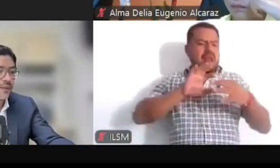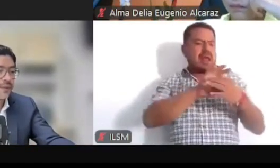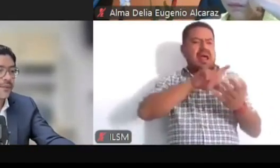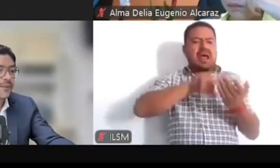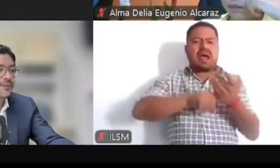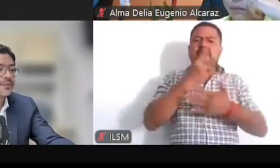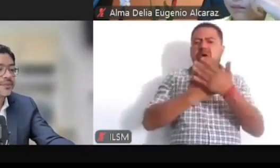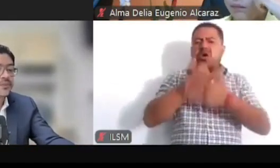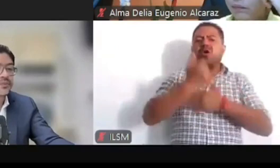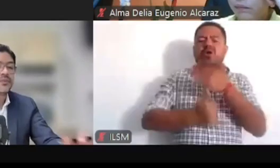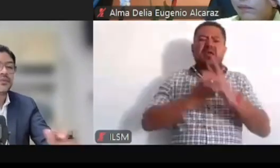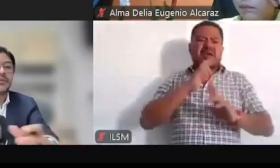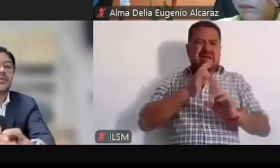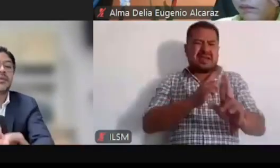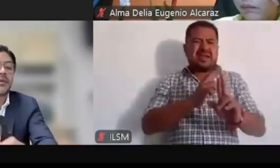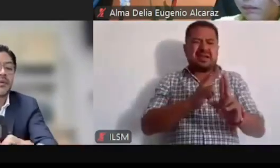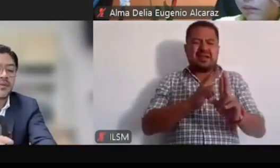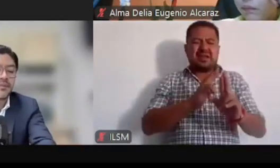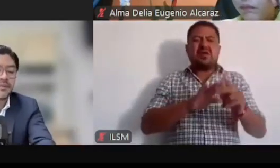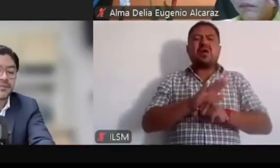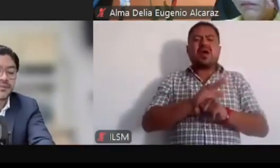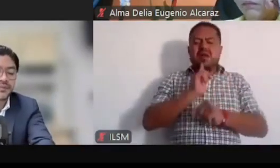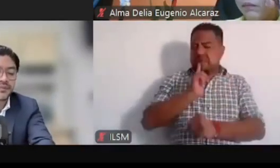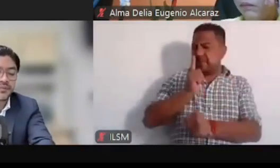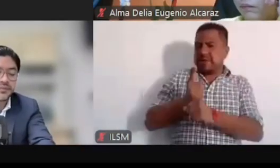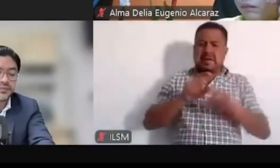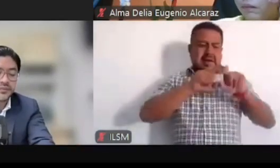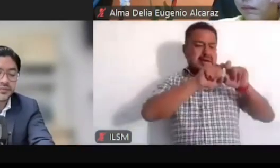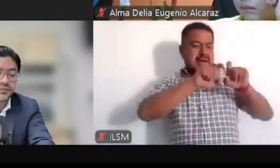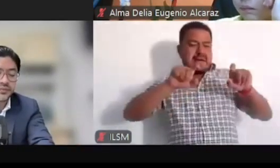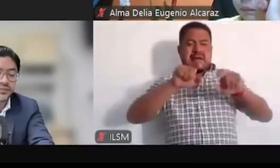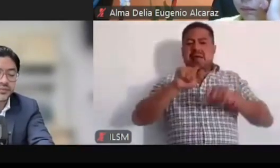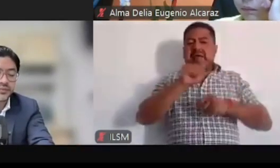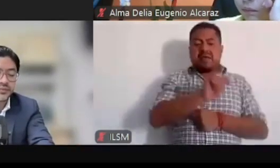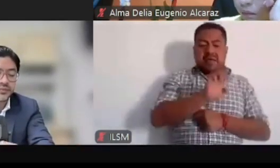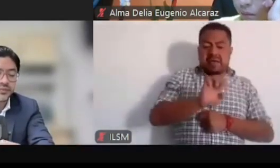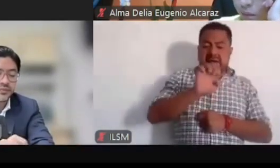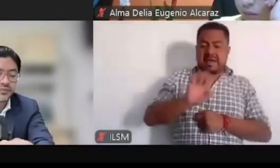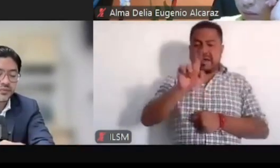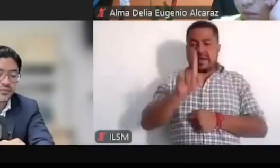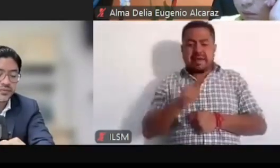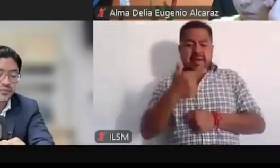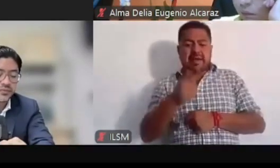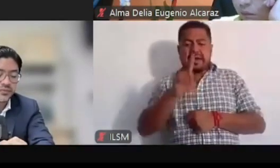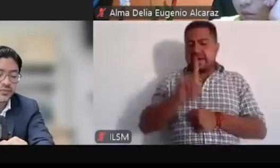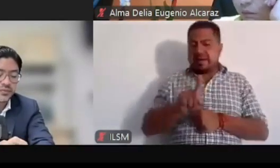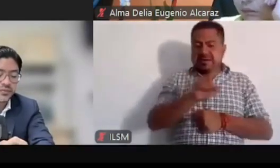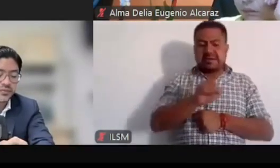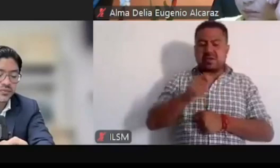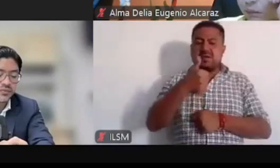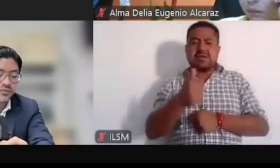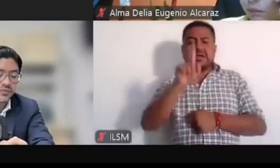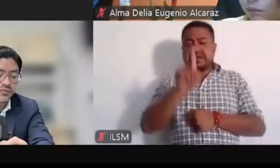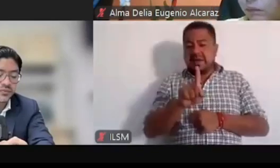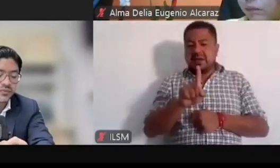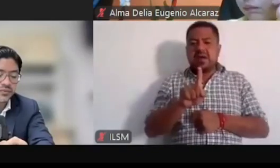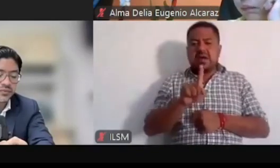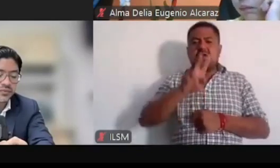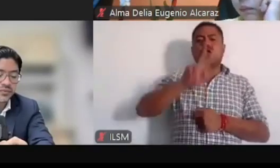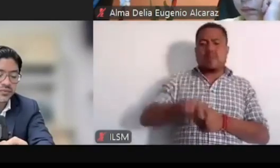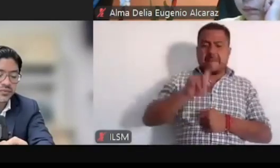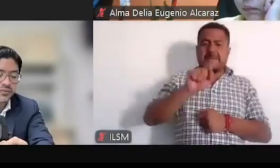a un proyecto de resolución que se identifica con las claves tee di hec 106